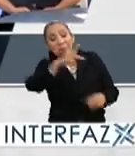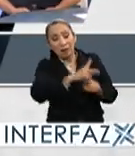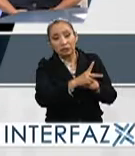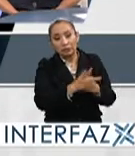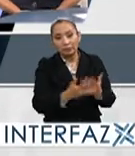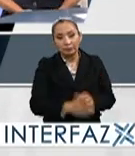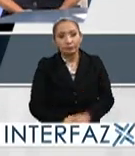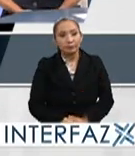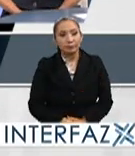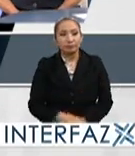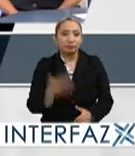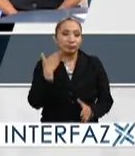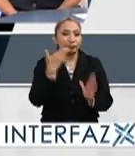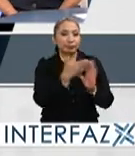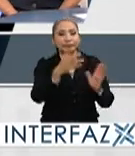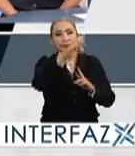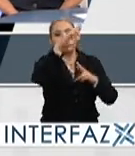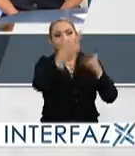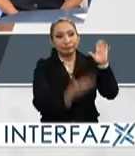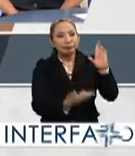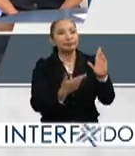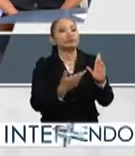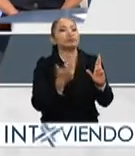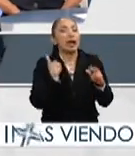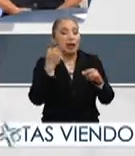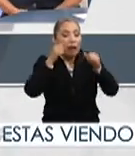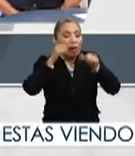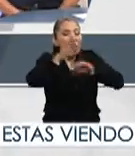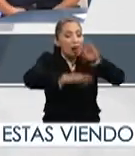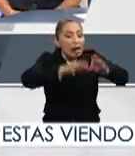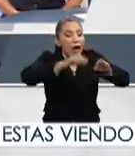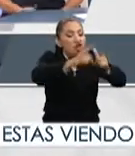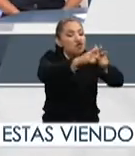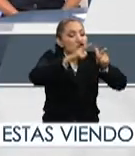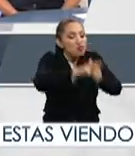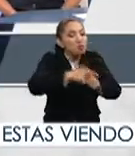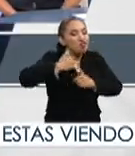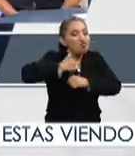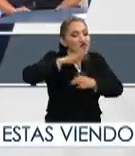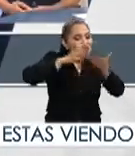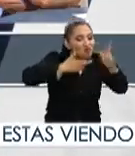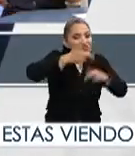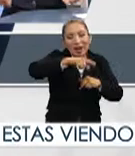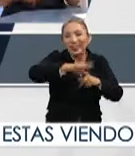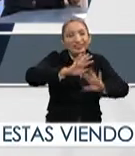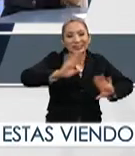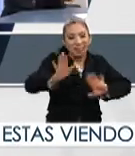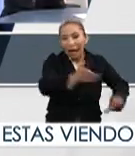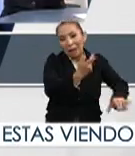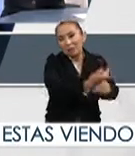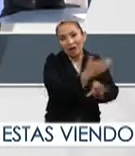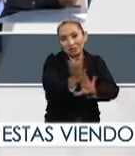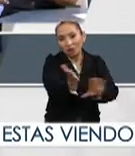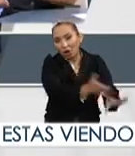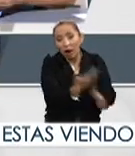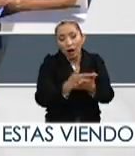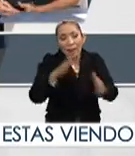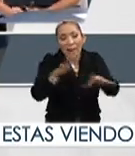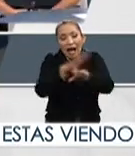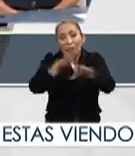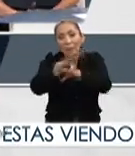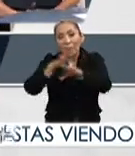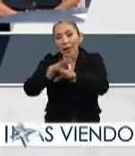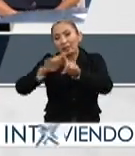países hicimos, ¿no? Durante la revolución estuvimos atendiendo las tropas, etcétera, y demás. Entonces, digo, va migrando